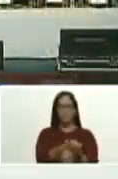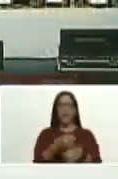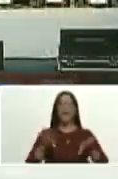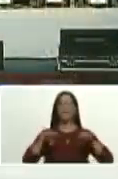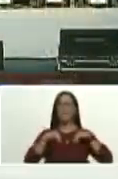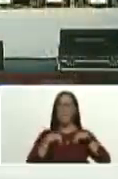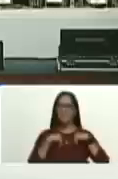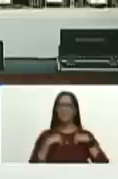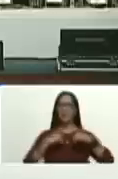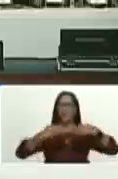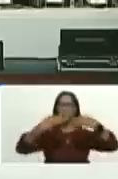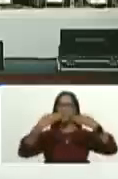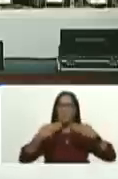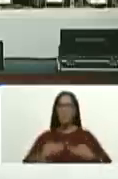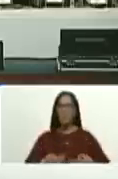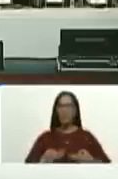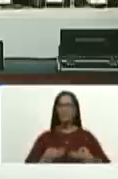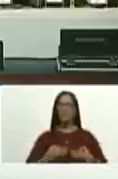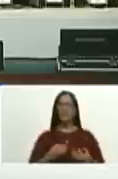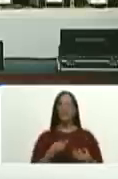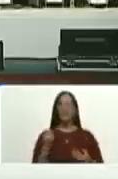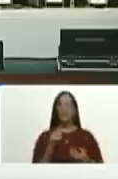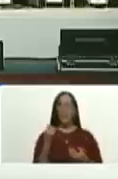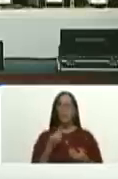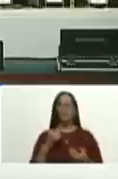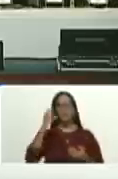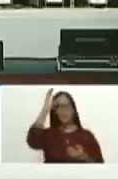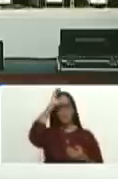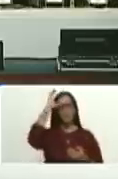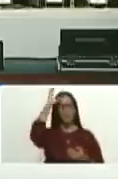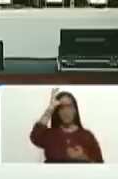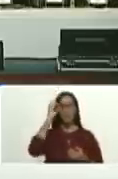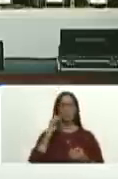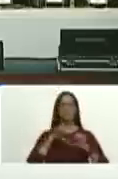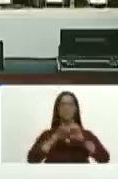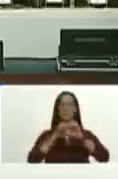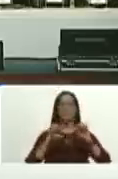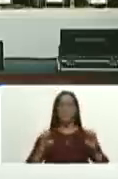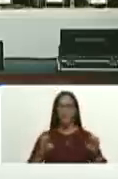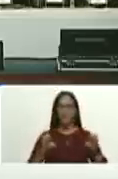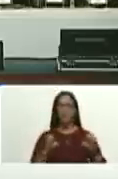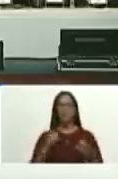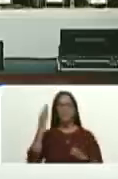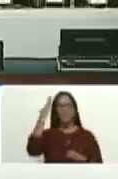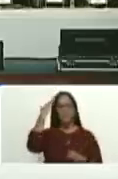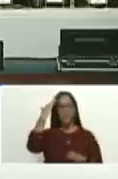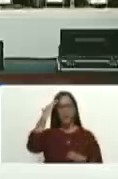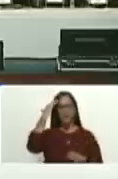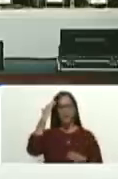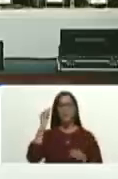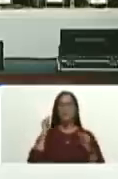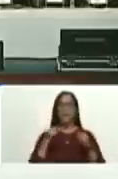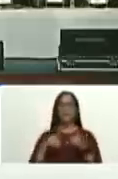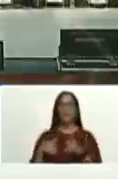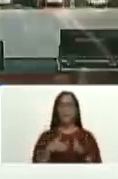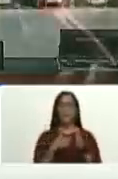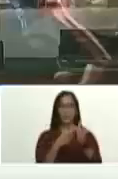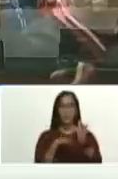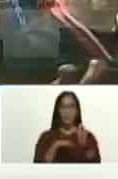reconociéndolo oficialmente como república, sus conocimientos, su educación y sus saberes. Ese es el camino para